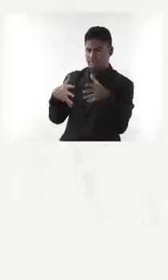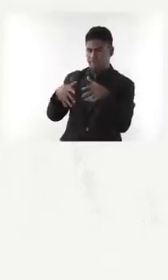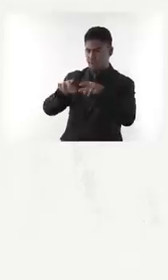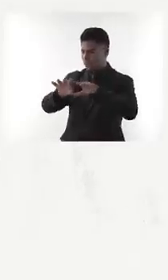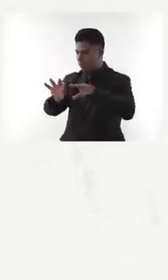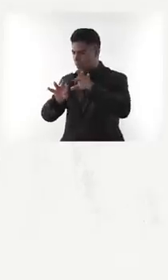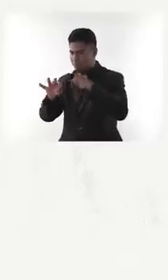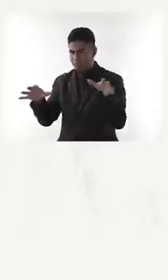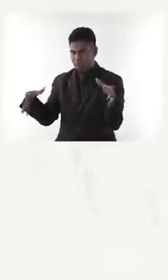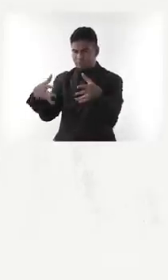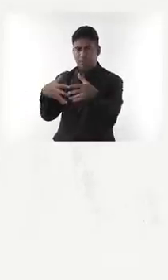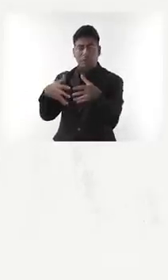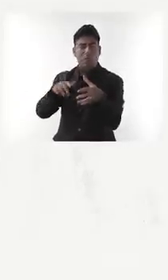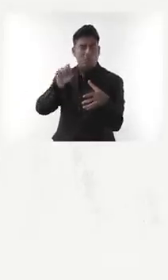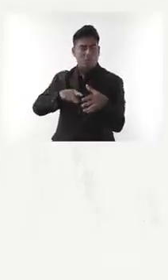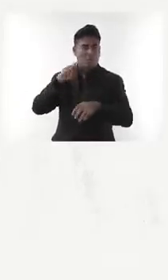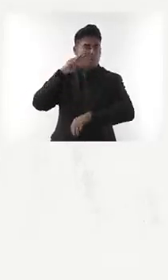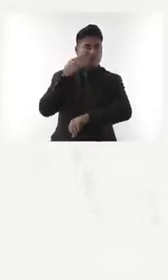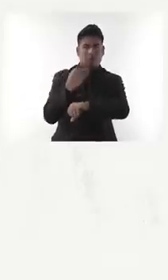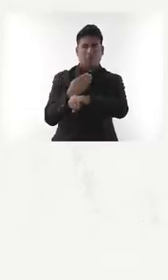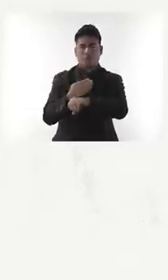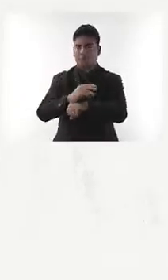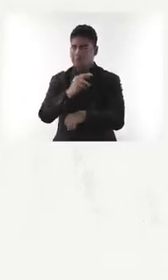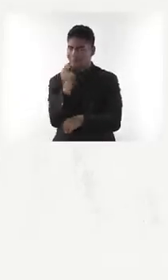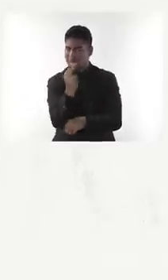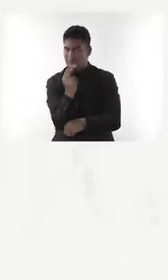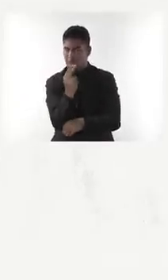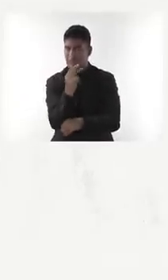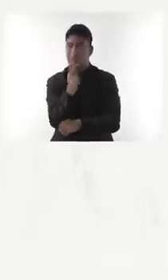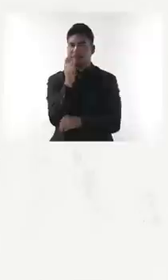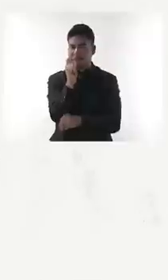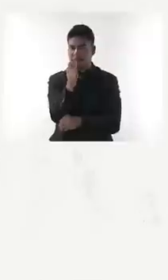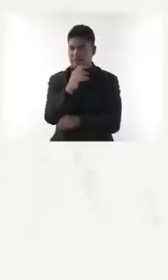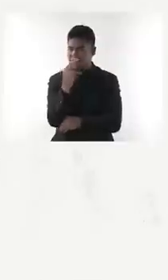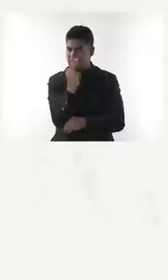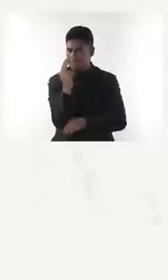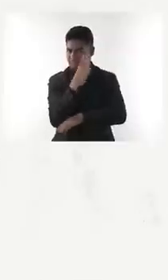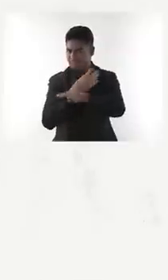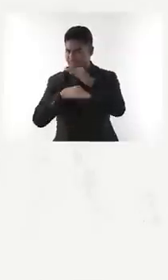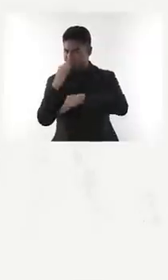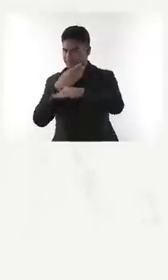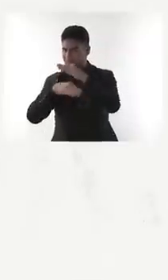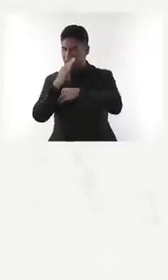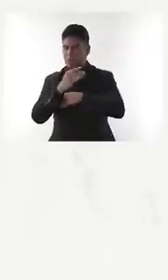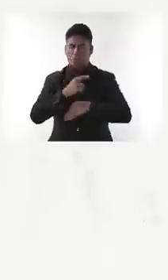uno la propia responsabilidad para poder mejorar como industria.